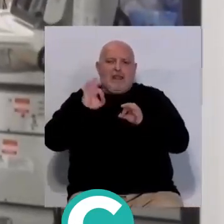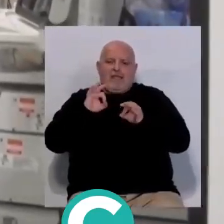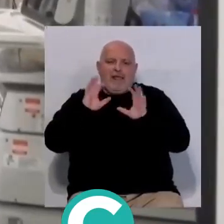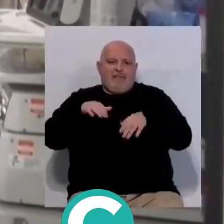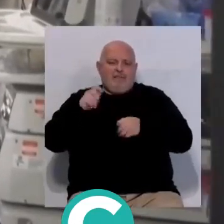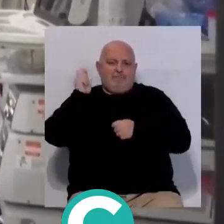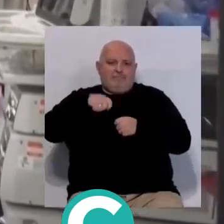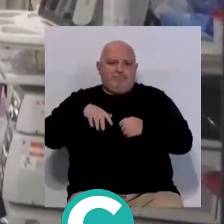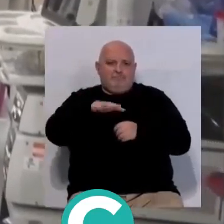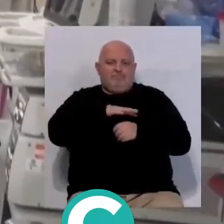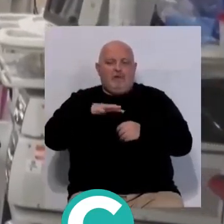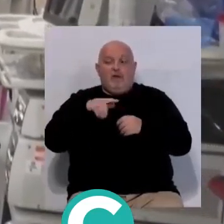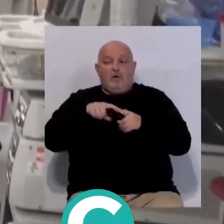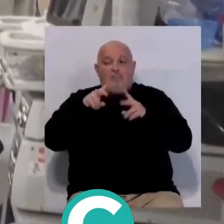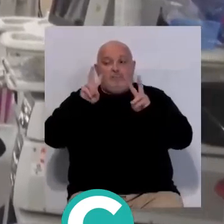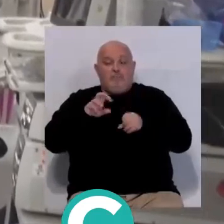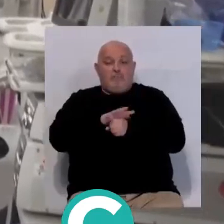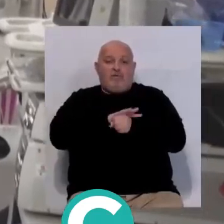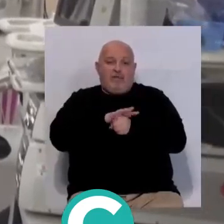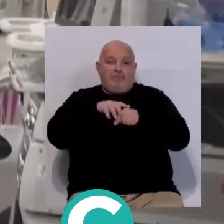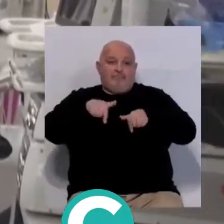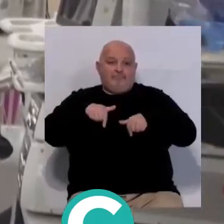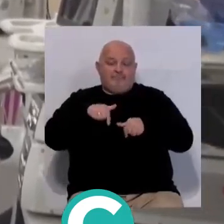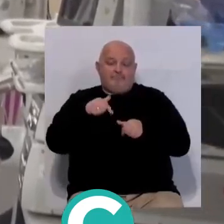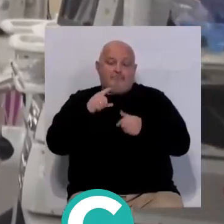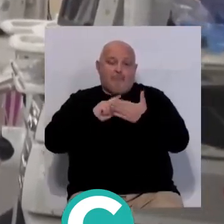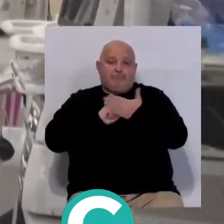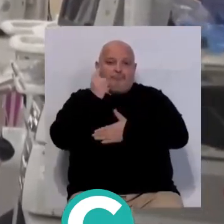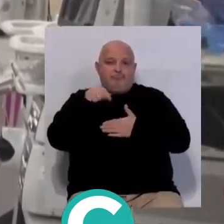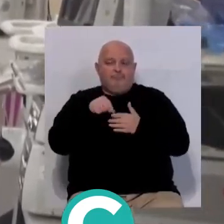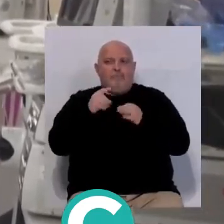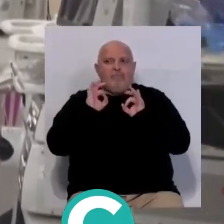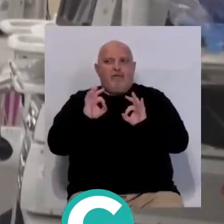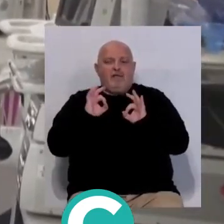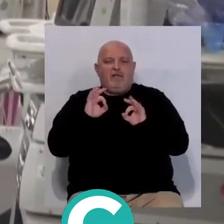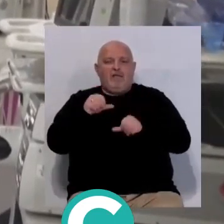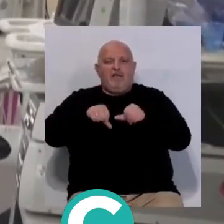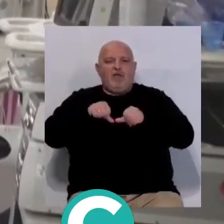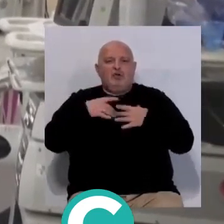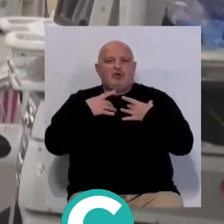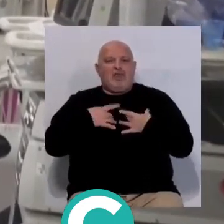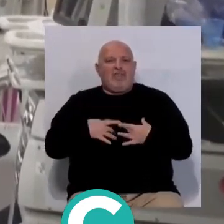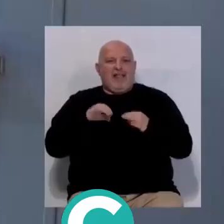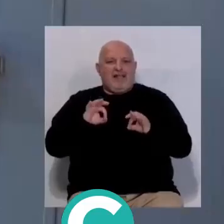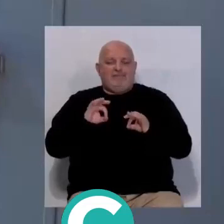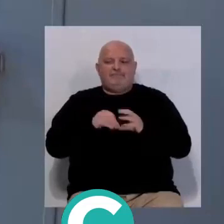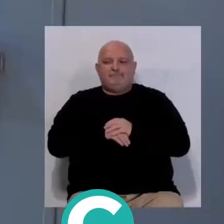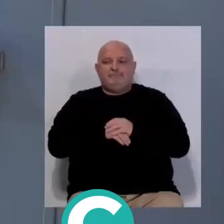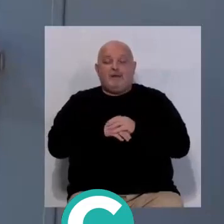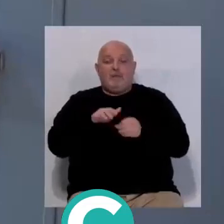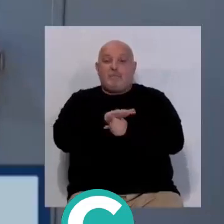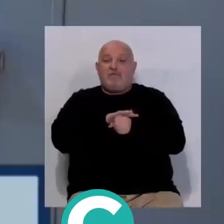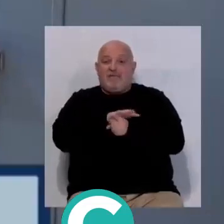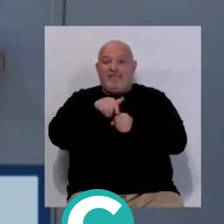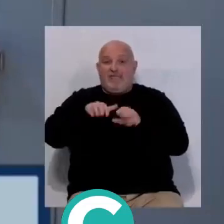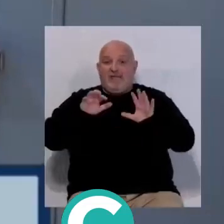Cádiz. La verdad es que es un hito a nivel provincial, una especialidad como es la cirugía torácica, y más en esta